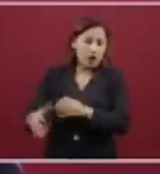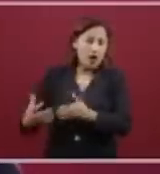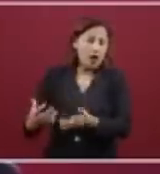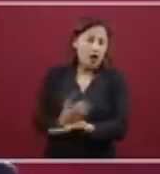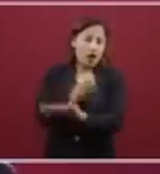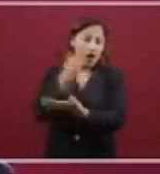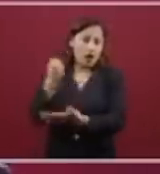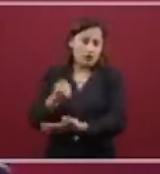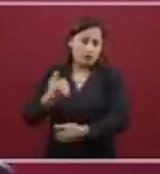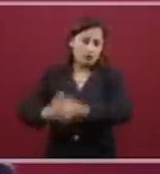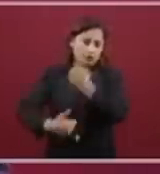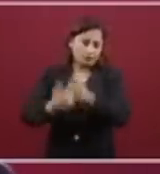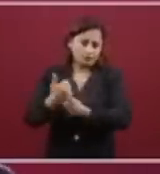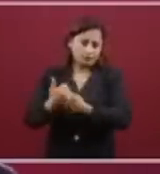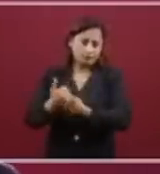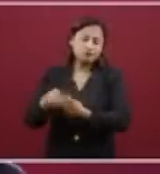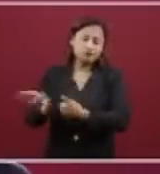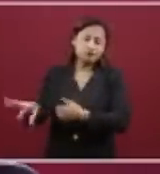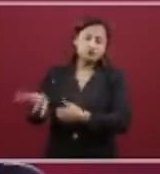papel